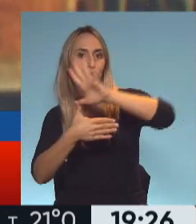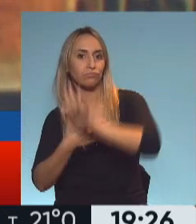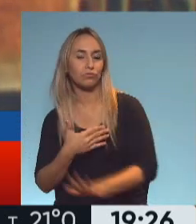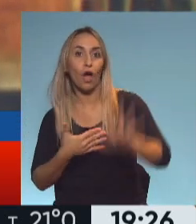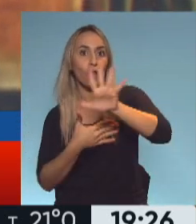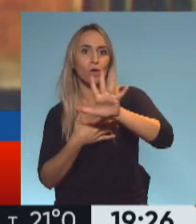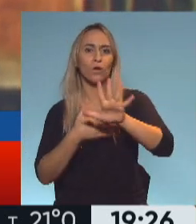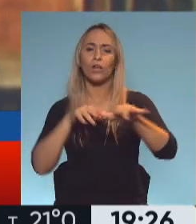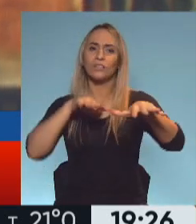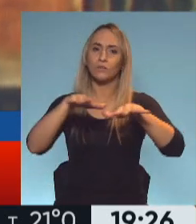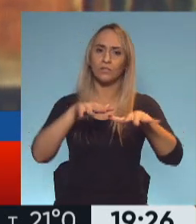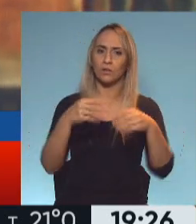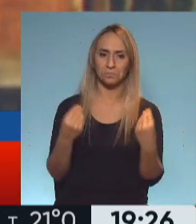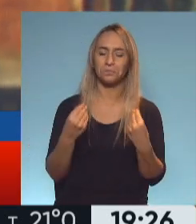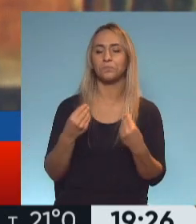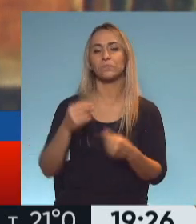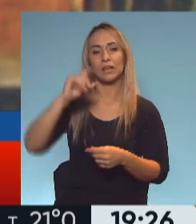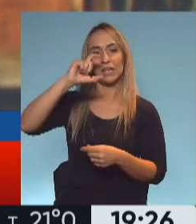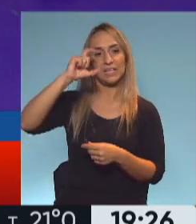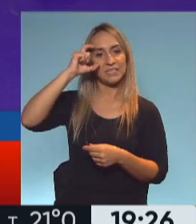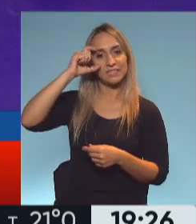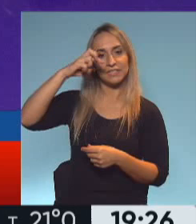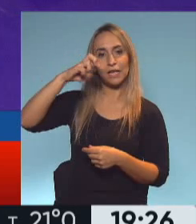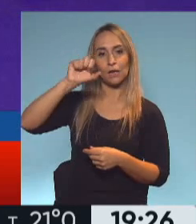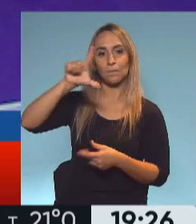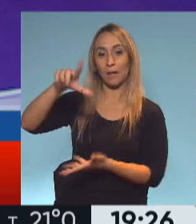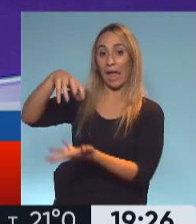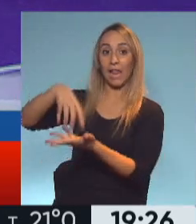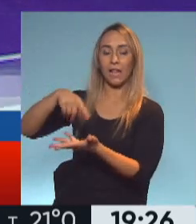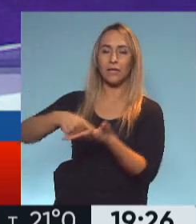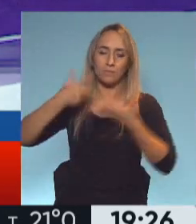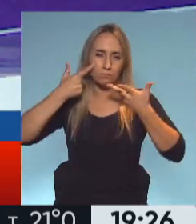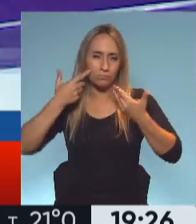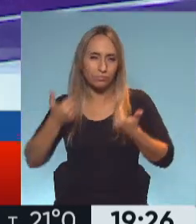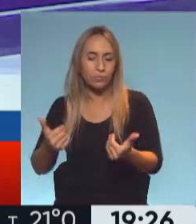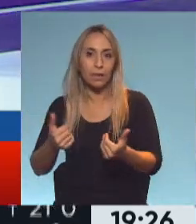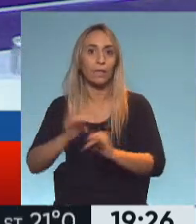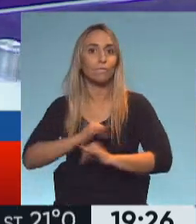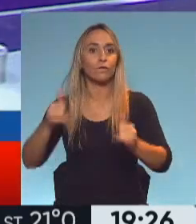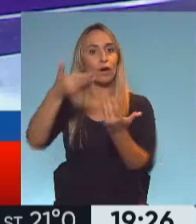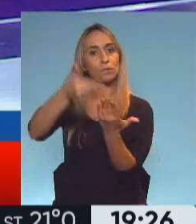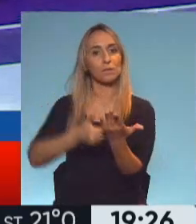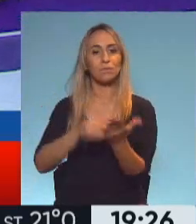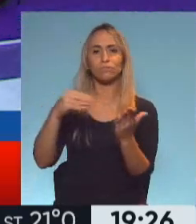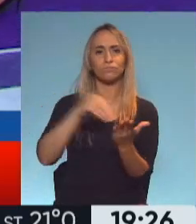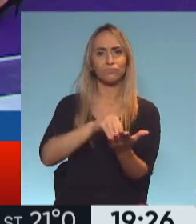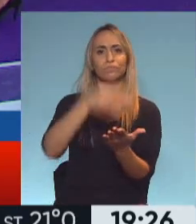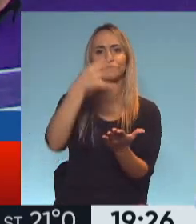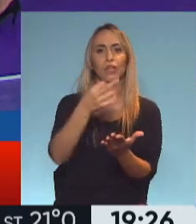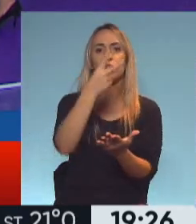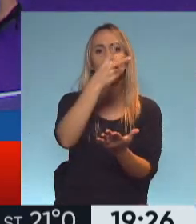un informe de la CEPAL, que lo podemos comenzar a ver en pantalla si querés, donde indica que más de